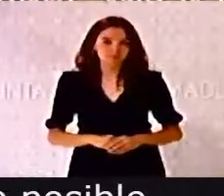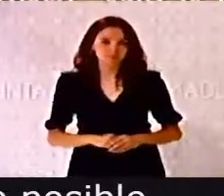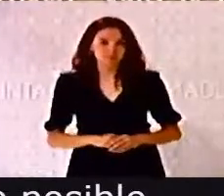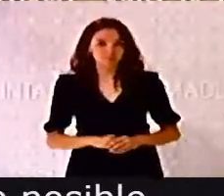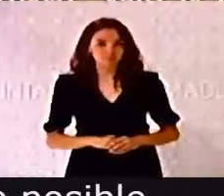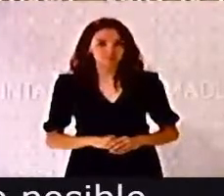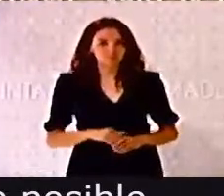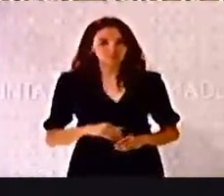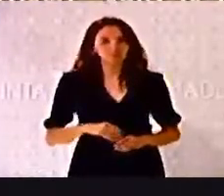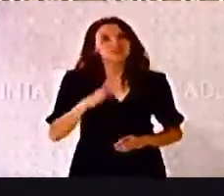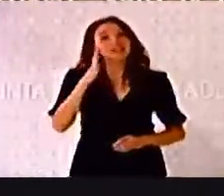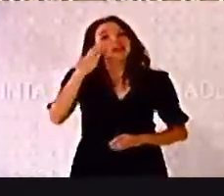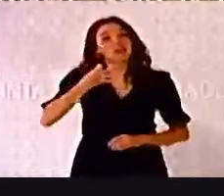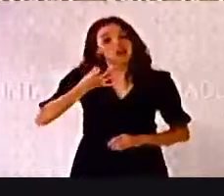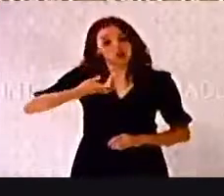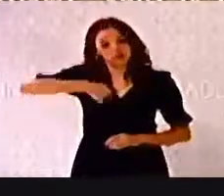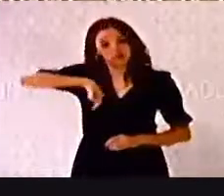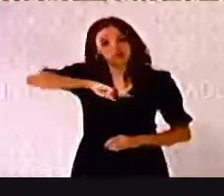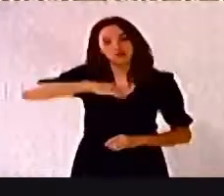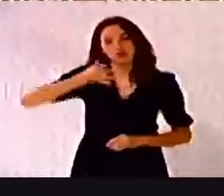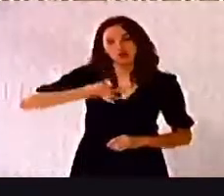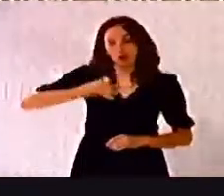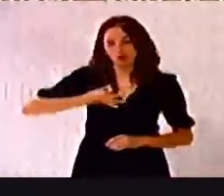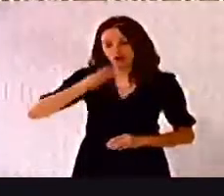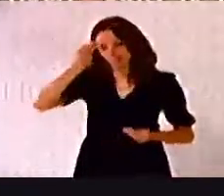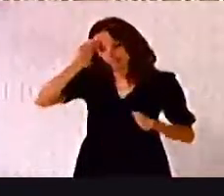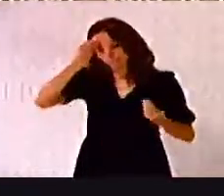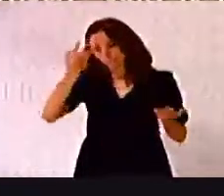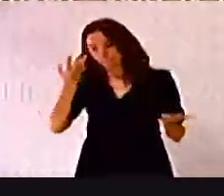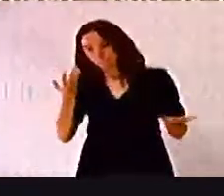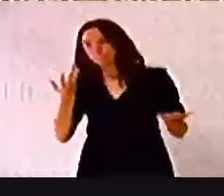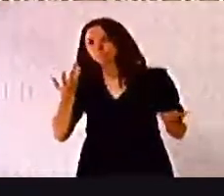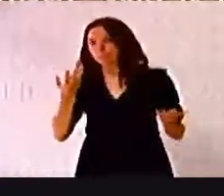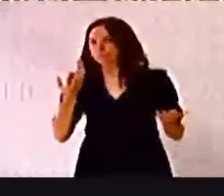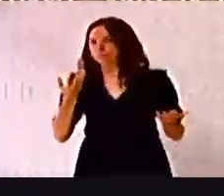Por eso yo creo que tenemos que ver con una cierta distancia